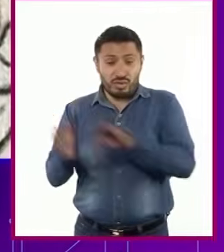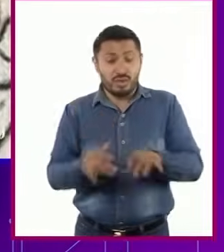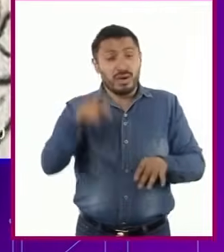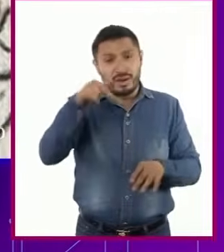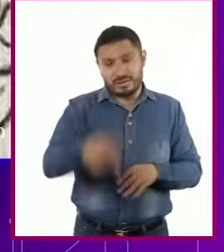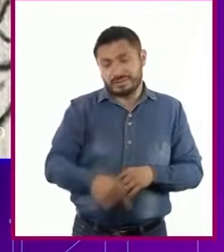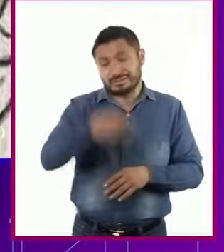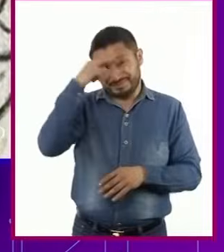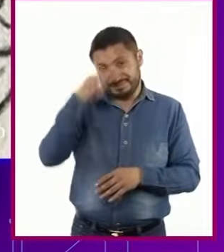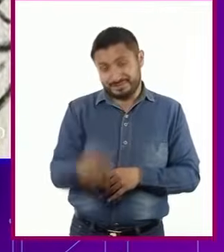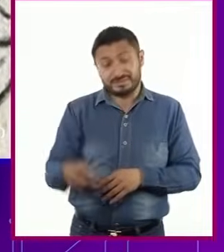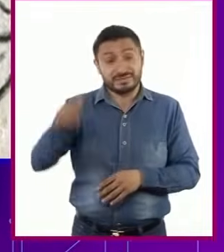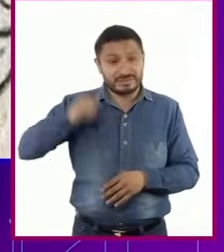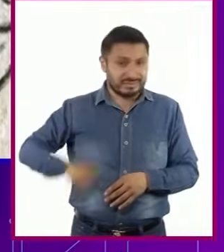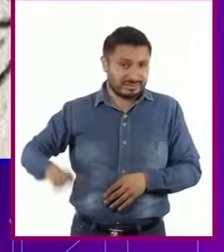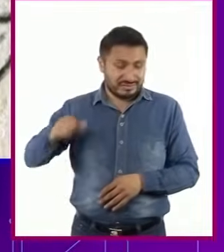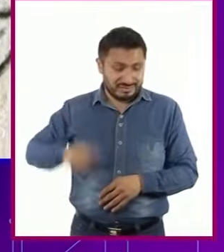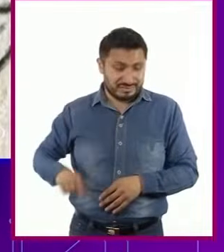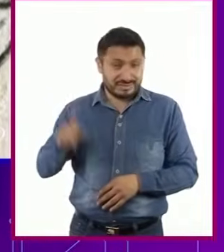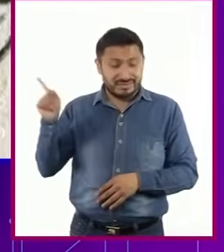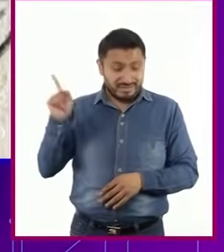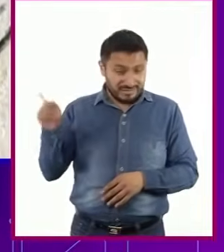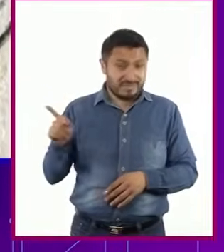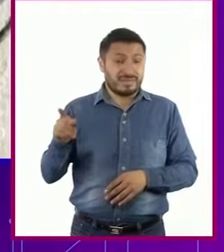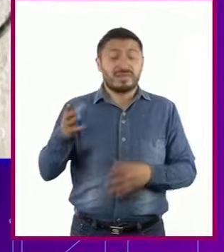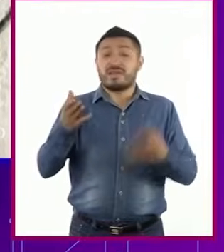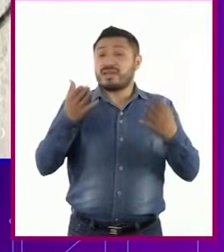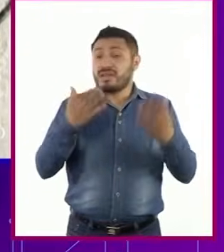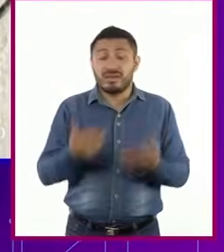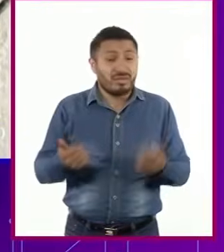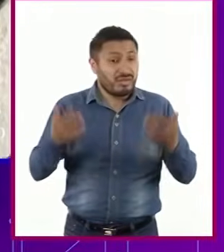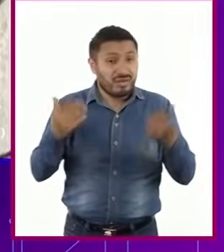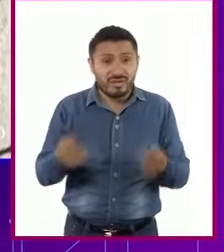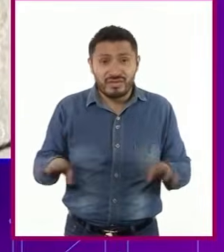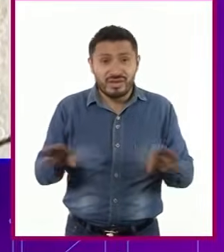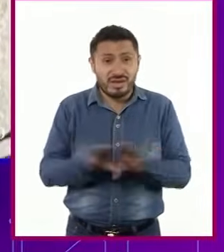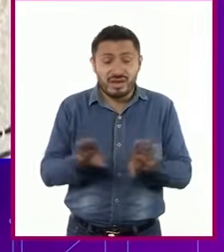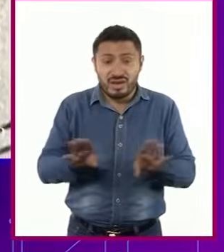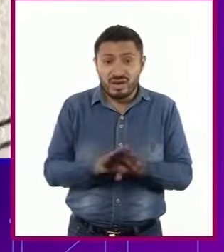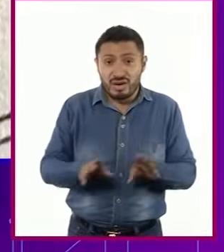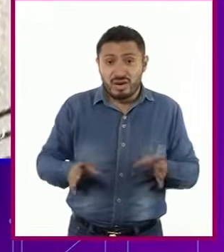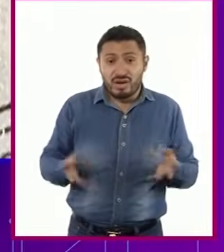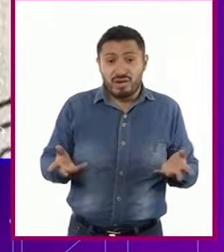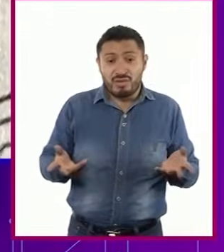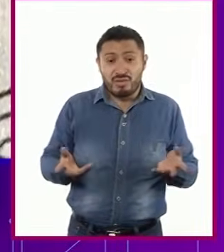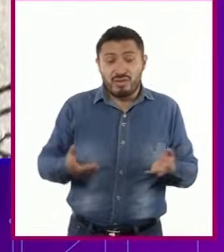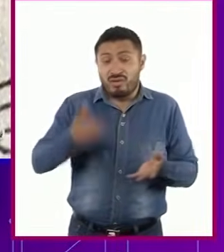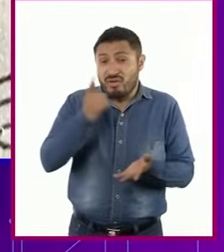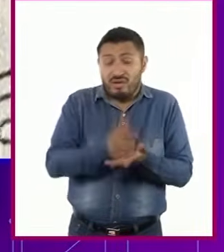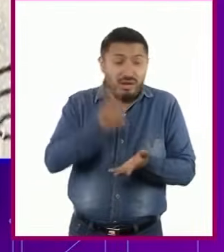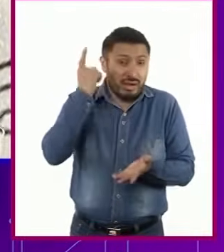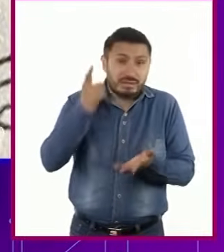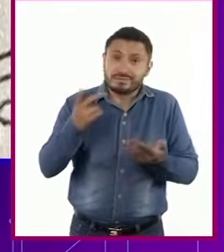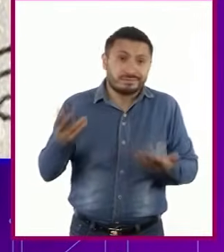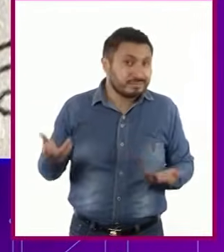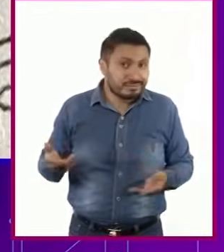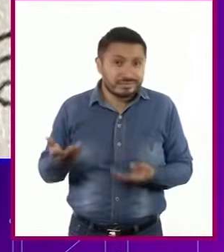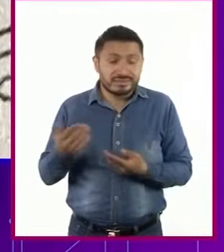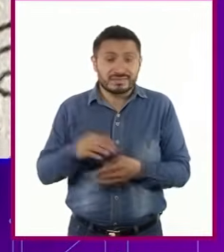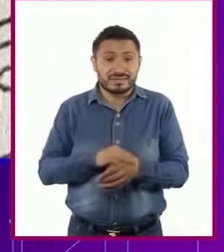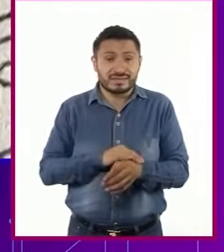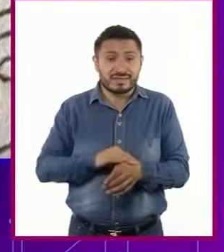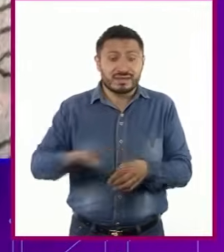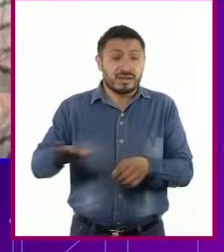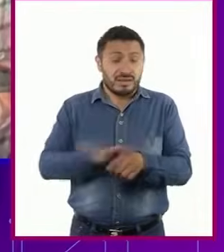en el viejo continente pues no tenían efectos tan graves sobre la